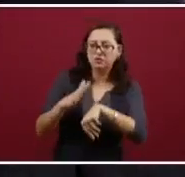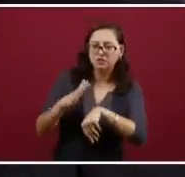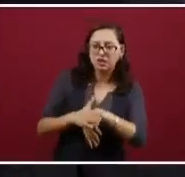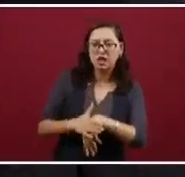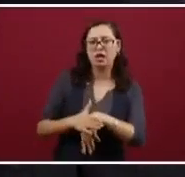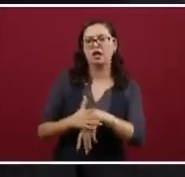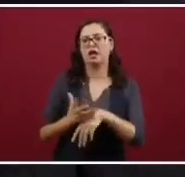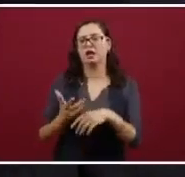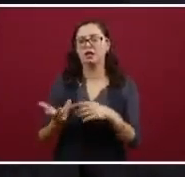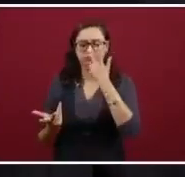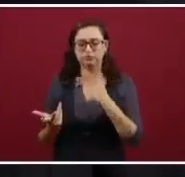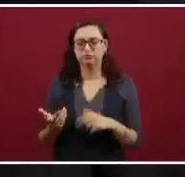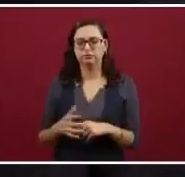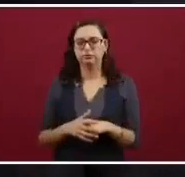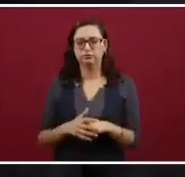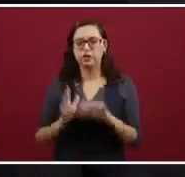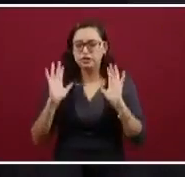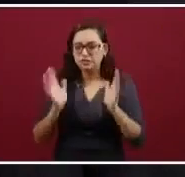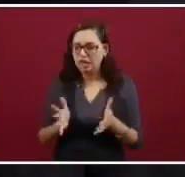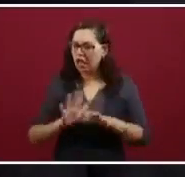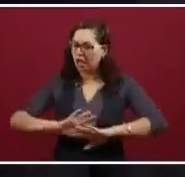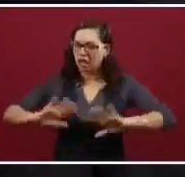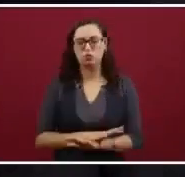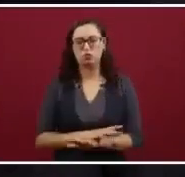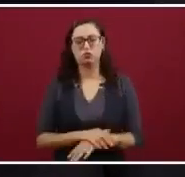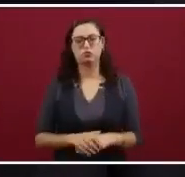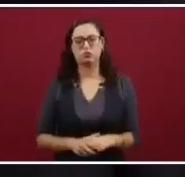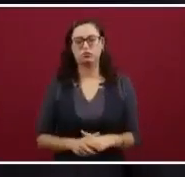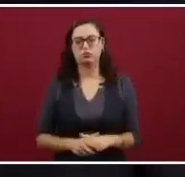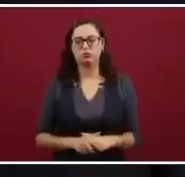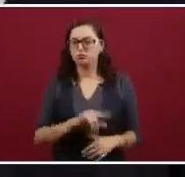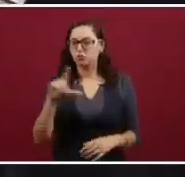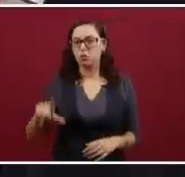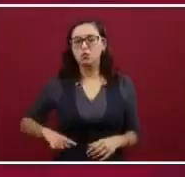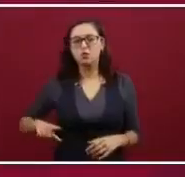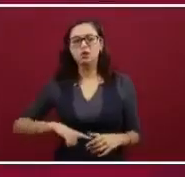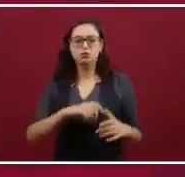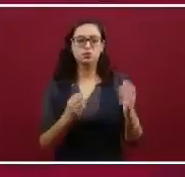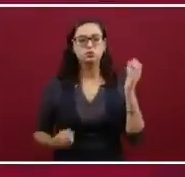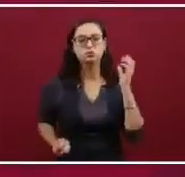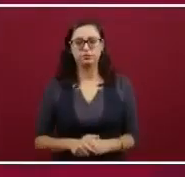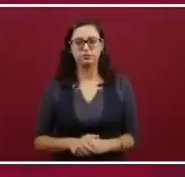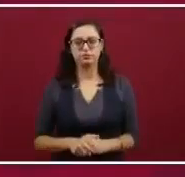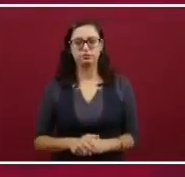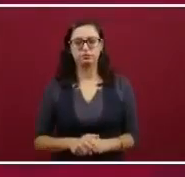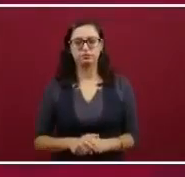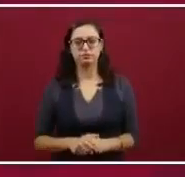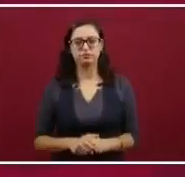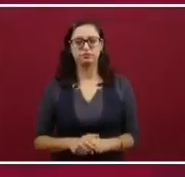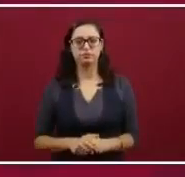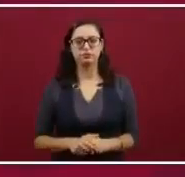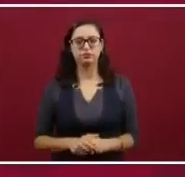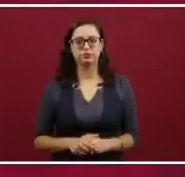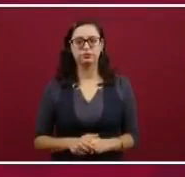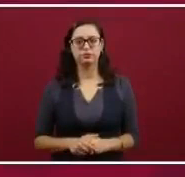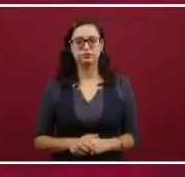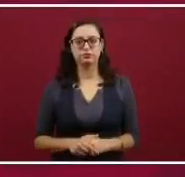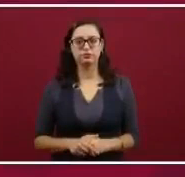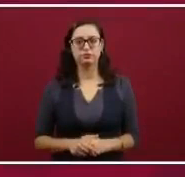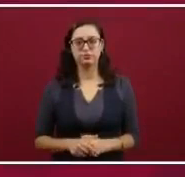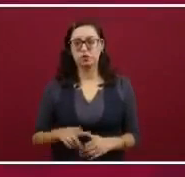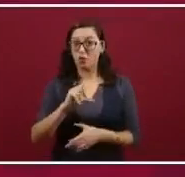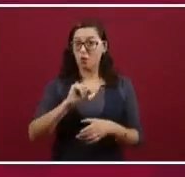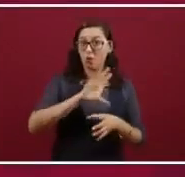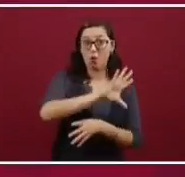notificándoles de que ya cambió el gobierno y que no solo es un cambio de gobierno, es un cambio